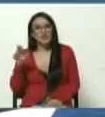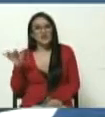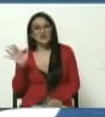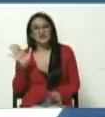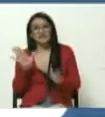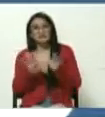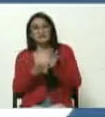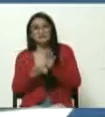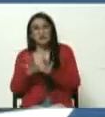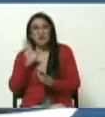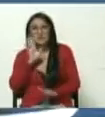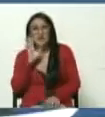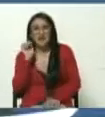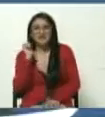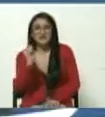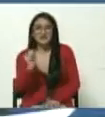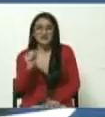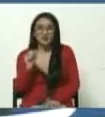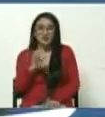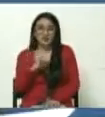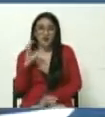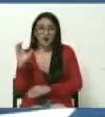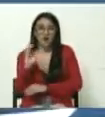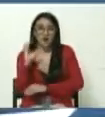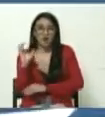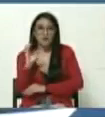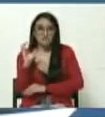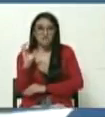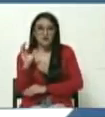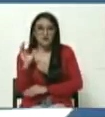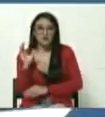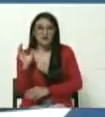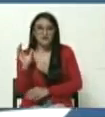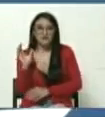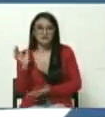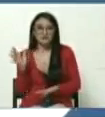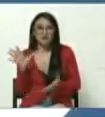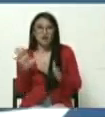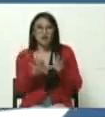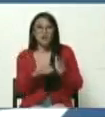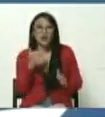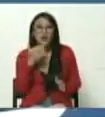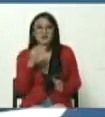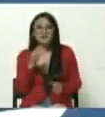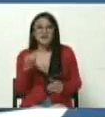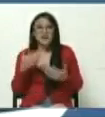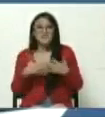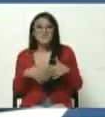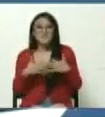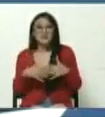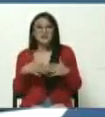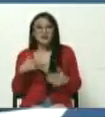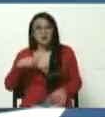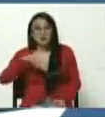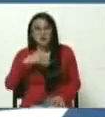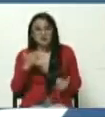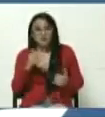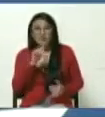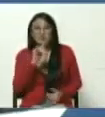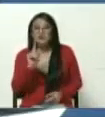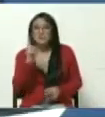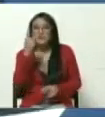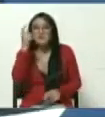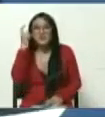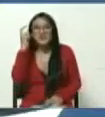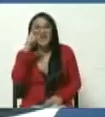criminal, asesino, nos despojaron de este activo. Lo denunciamos desde el primer día, en el